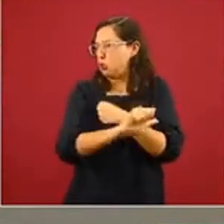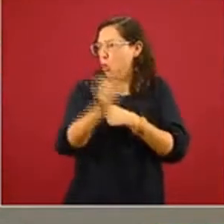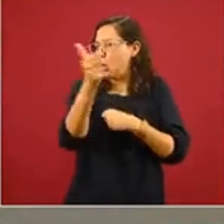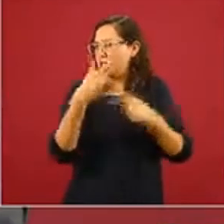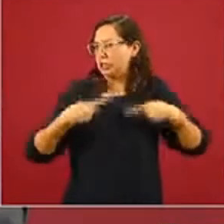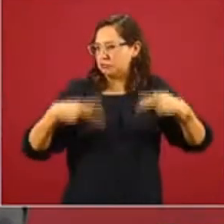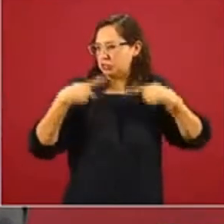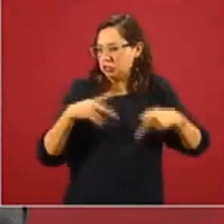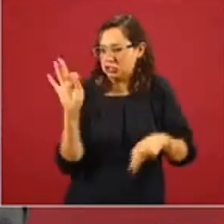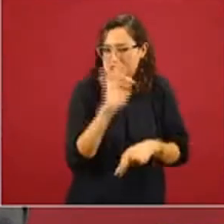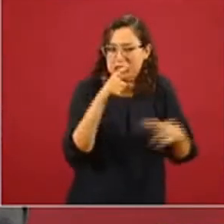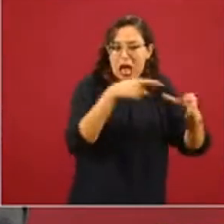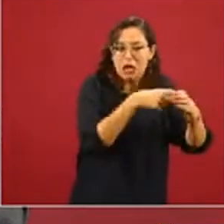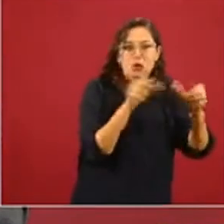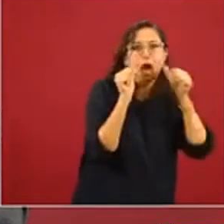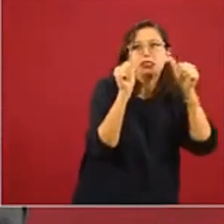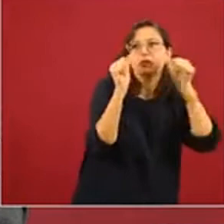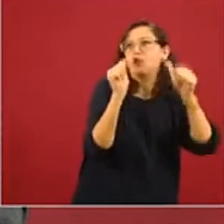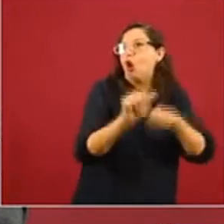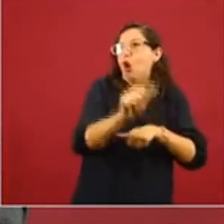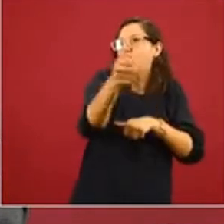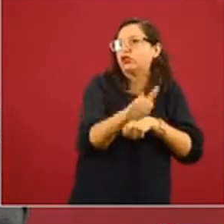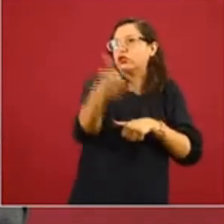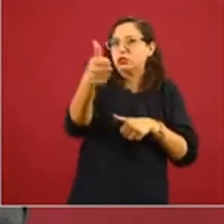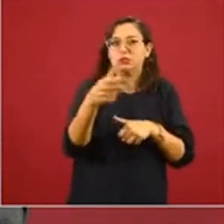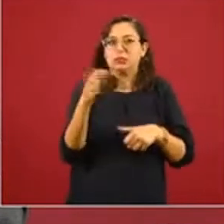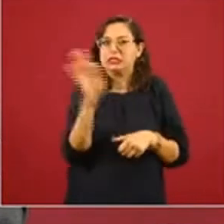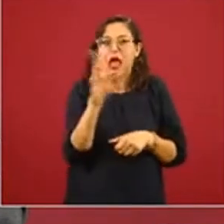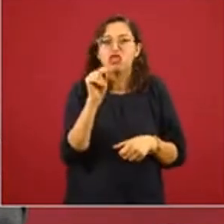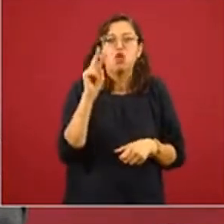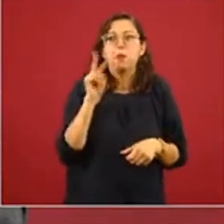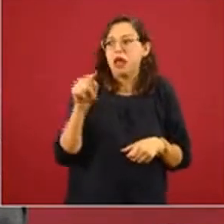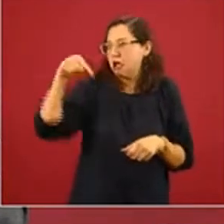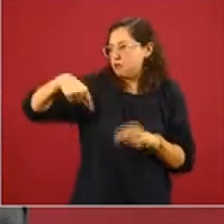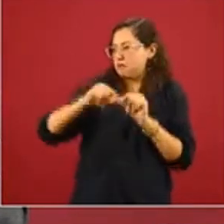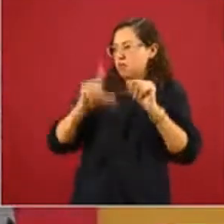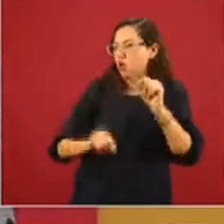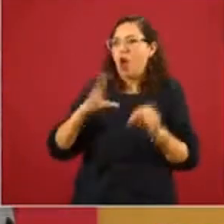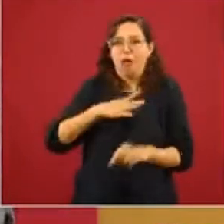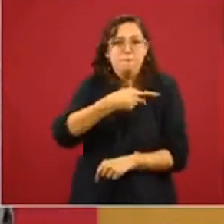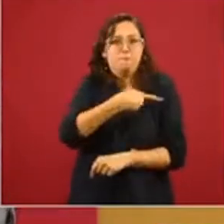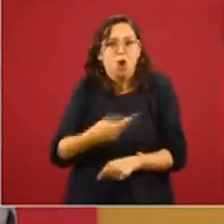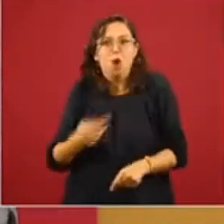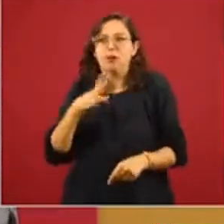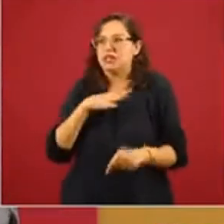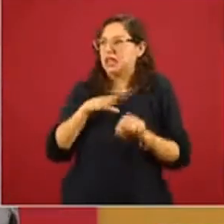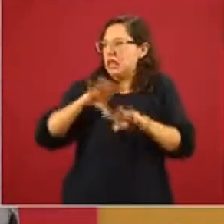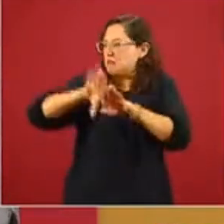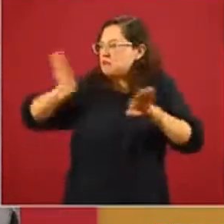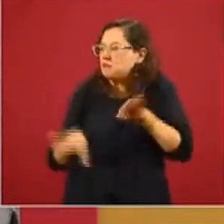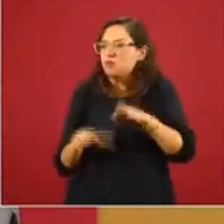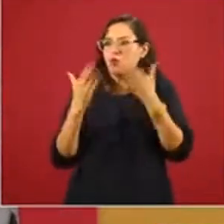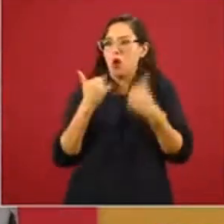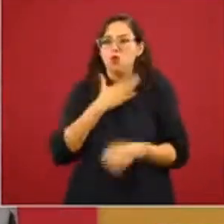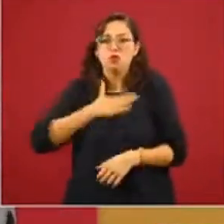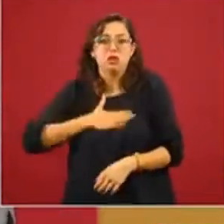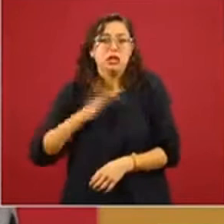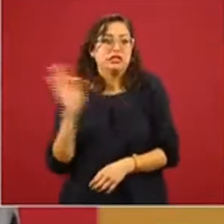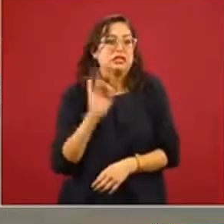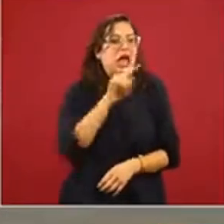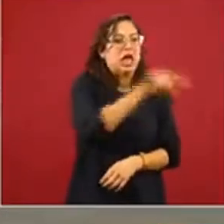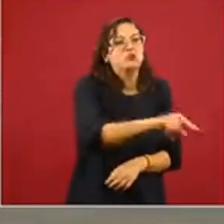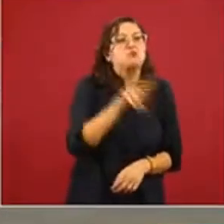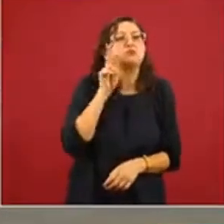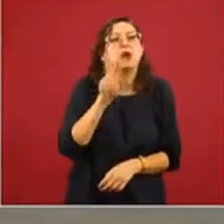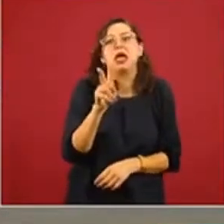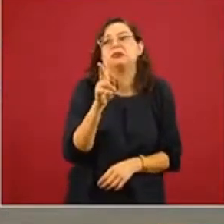salud deteriorado y gran injusticia social. Es posible que no la vean. Quizá lo ven a través de la televisión y han